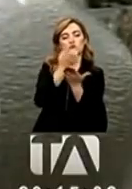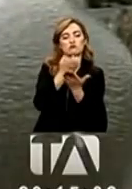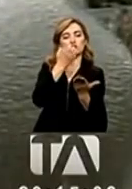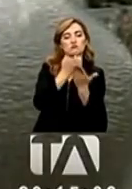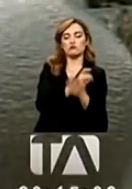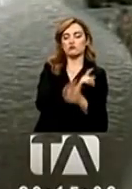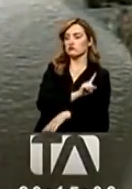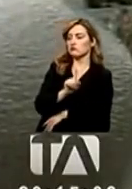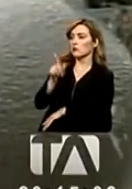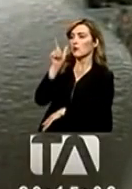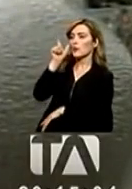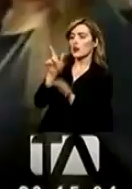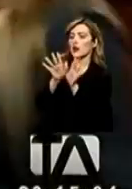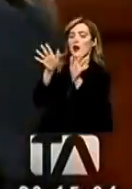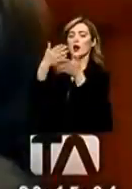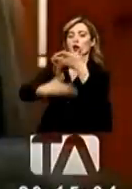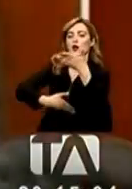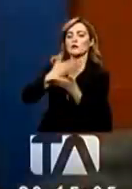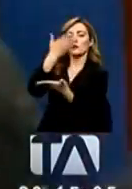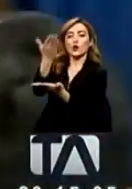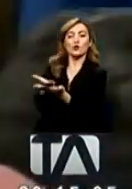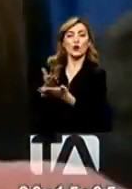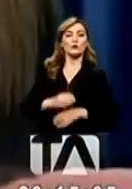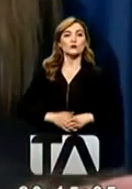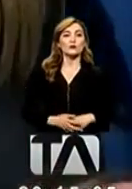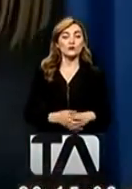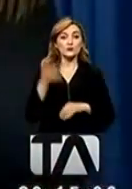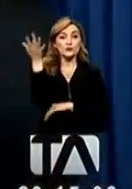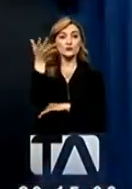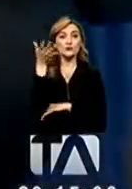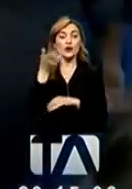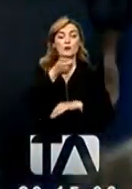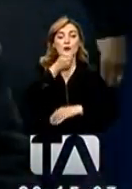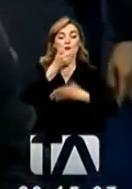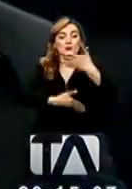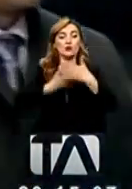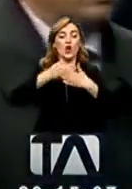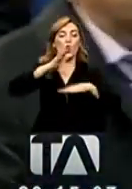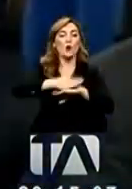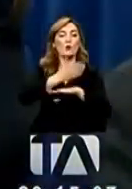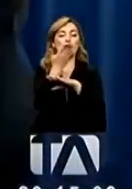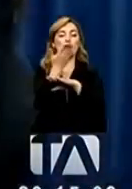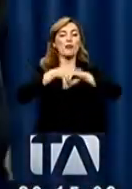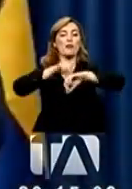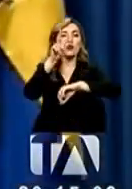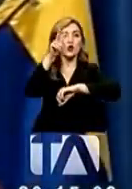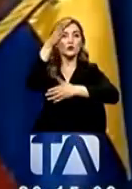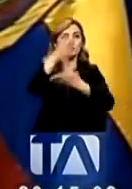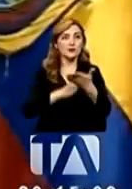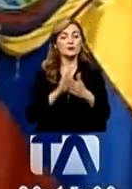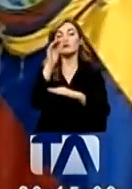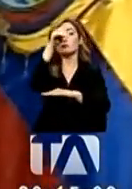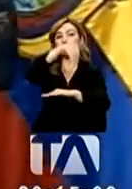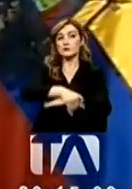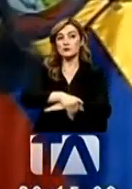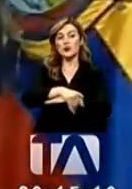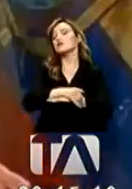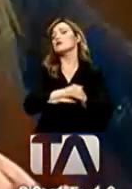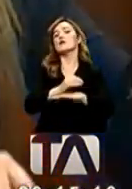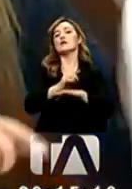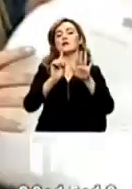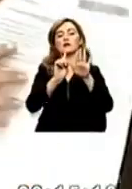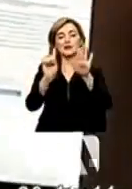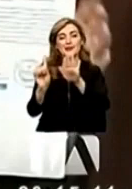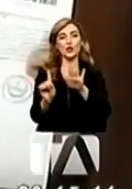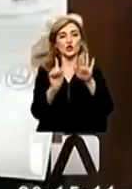Fiscalía General a entregar documentación. Mientras, en una conferencia de prensa que fue convocada a las 2:30 de la tarde y se realizó 6 horas después,